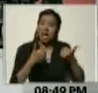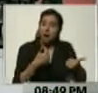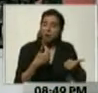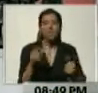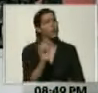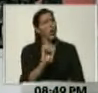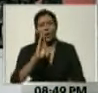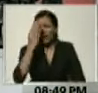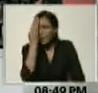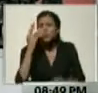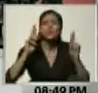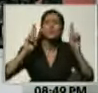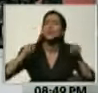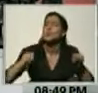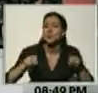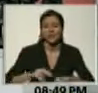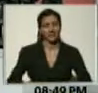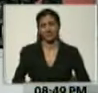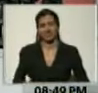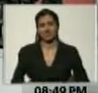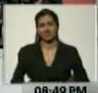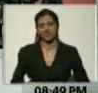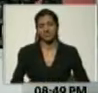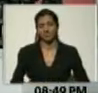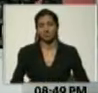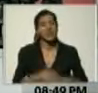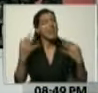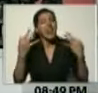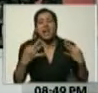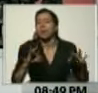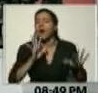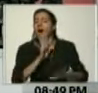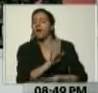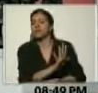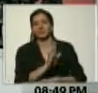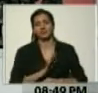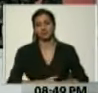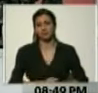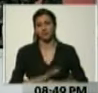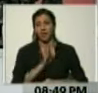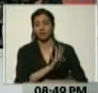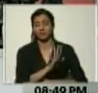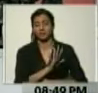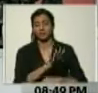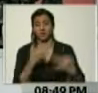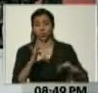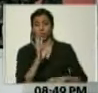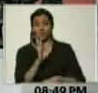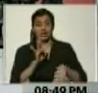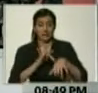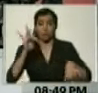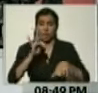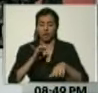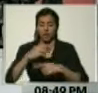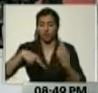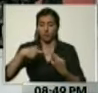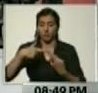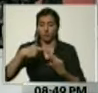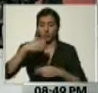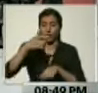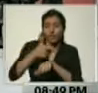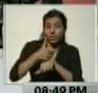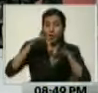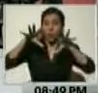van a cambiar. Es su naturaleza. Ellos quieren ponerle la mano a Venezuela para apoderarse de